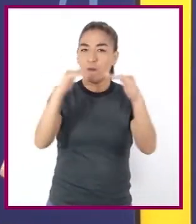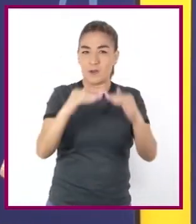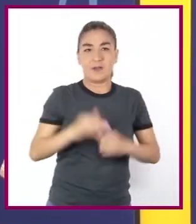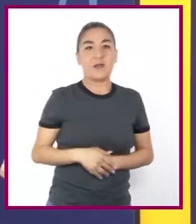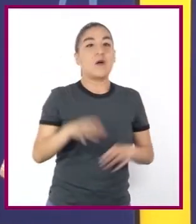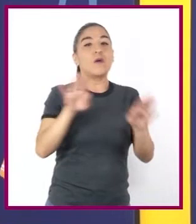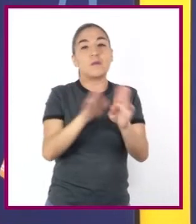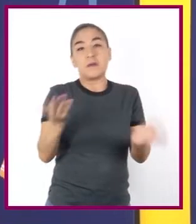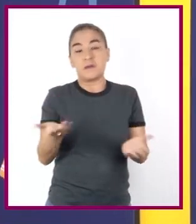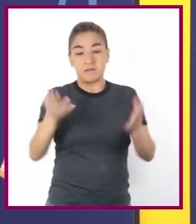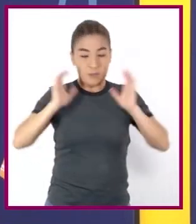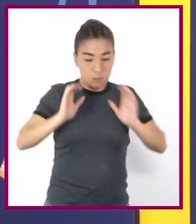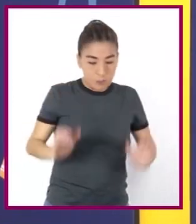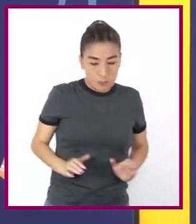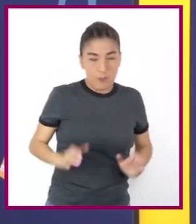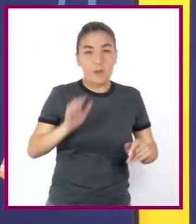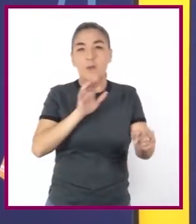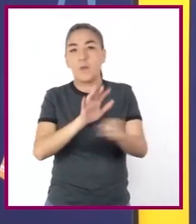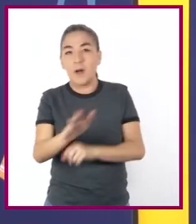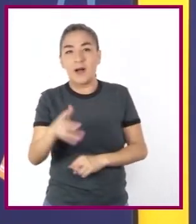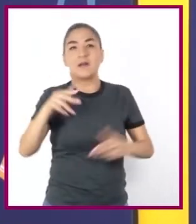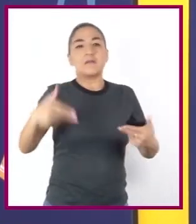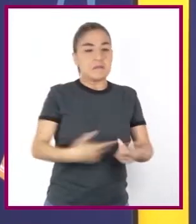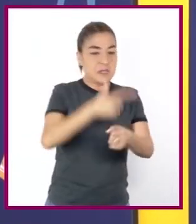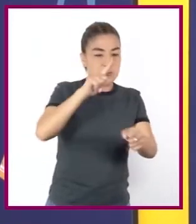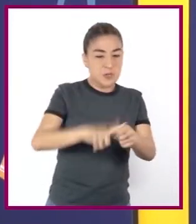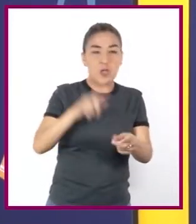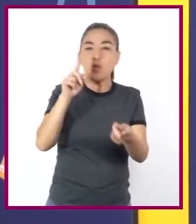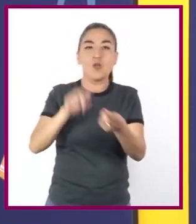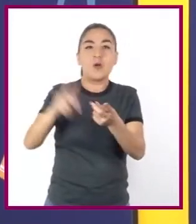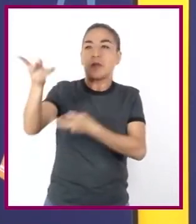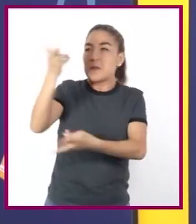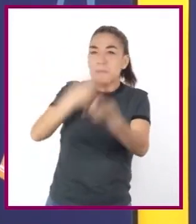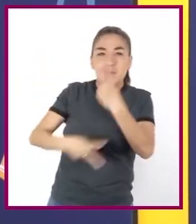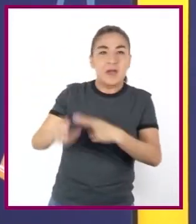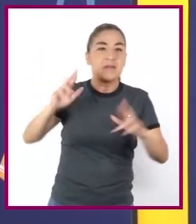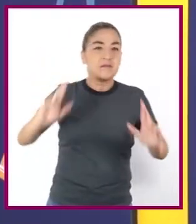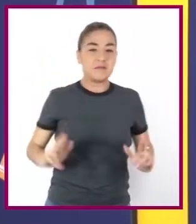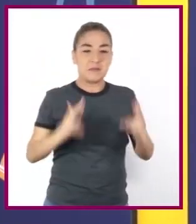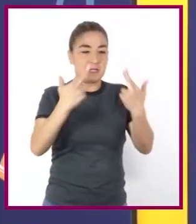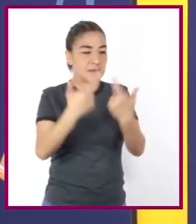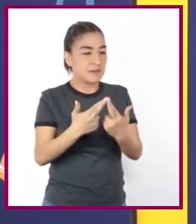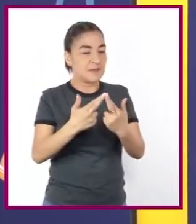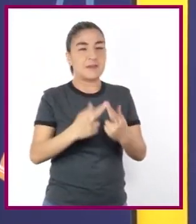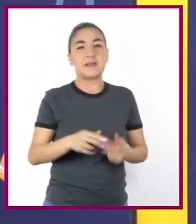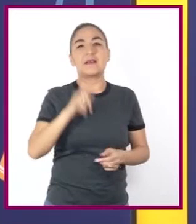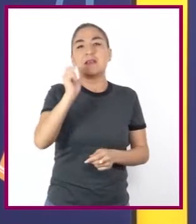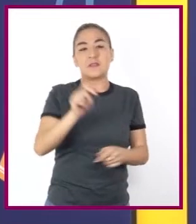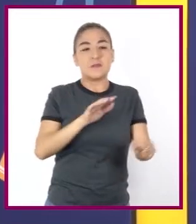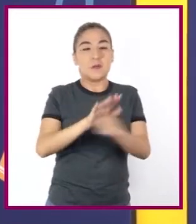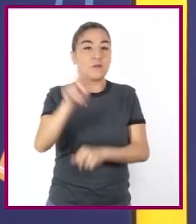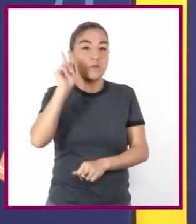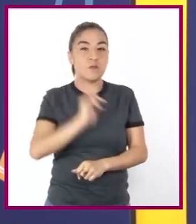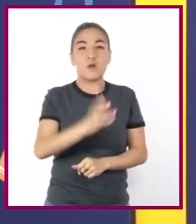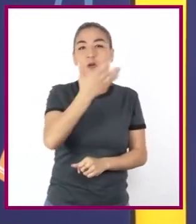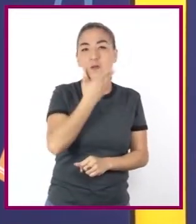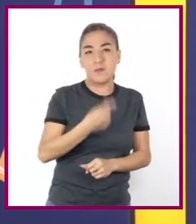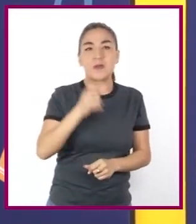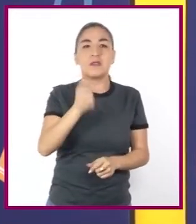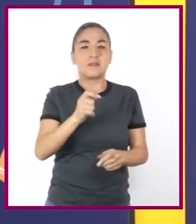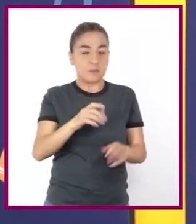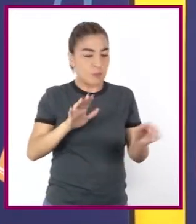independientemente de sus rasgos físicos, nacionalidad, religión, sexo, y en la aplicación de la